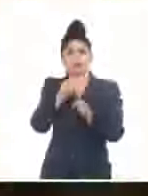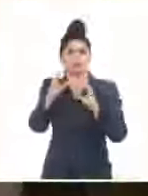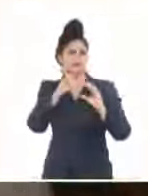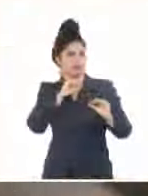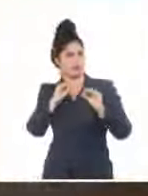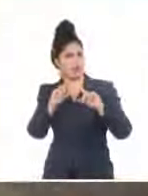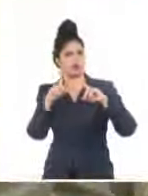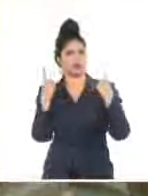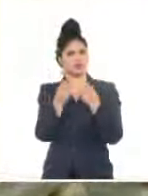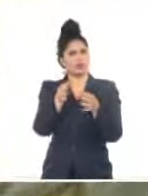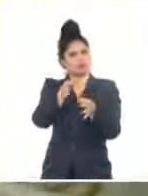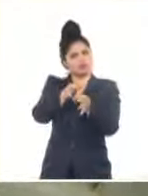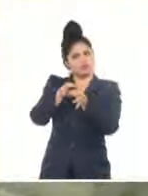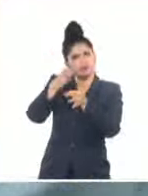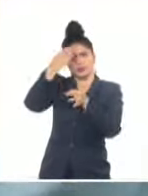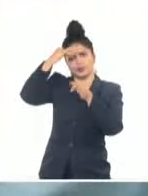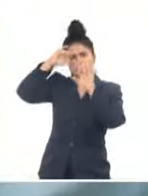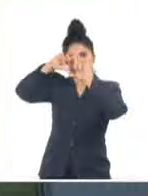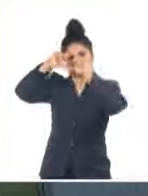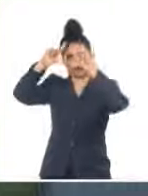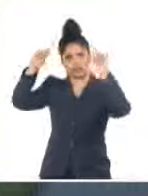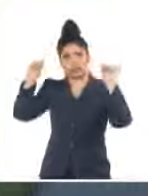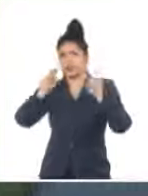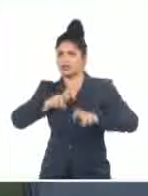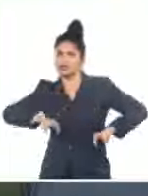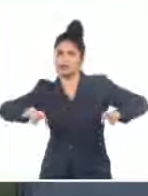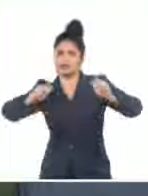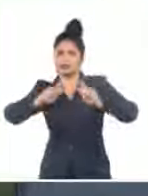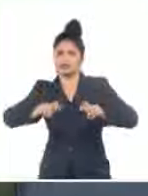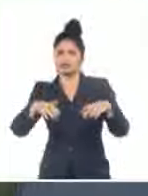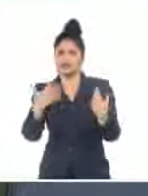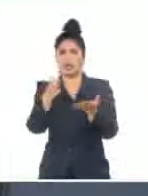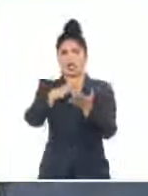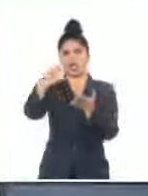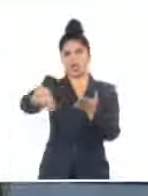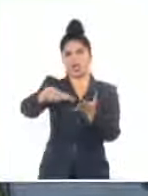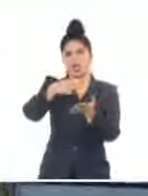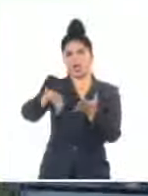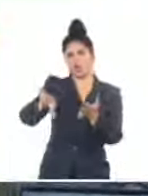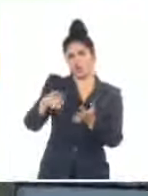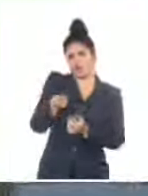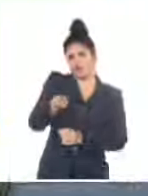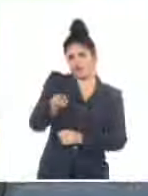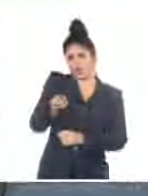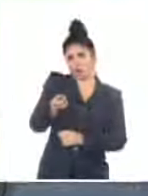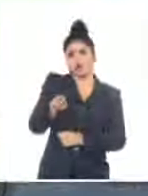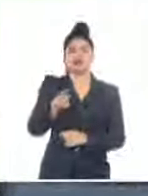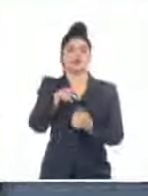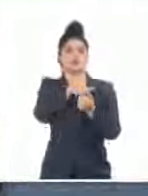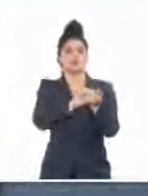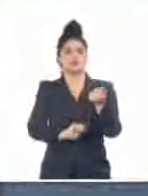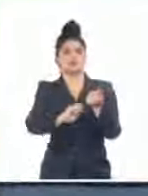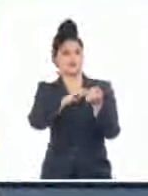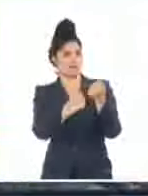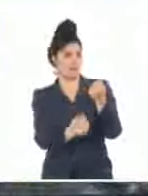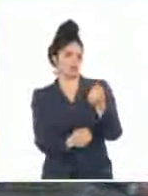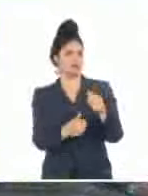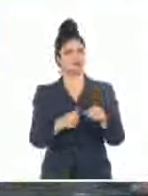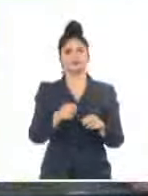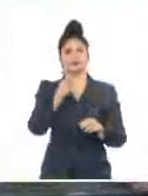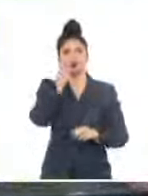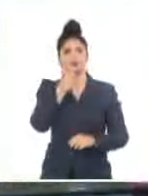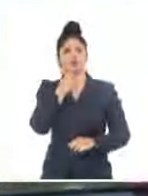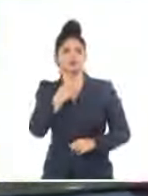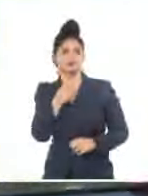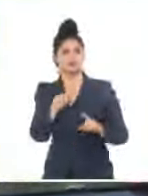con énfasis en arroz, frijol y maíz. Todas nuestras variedades de todos estos granos son con esas características. Son